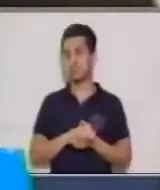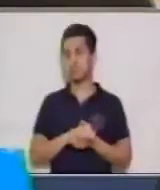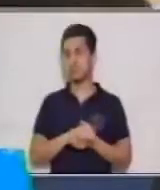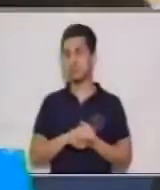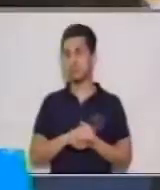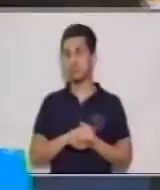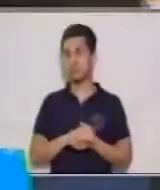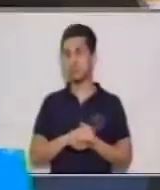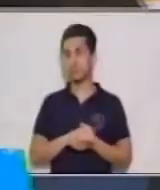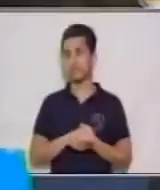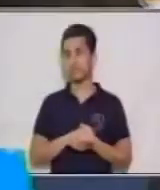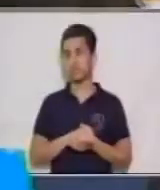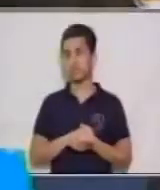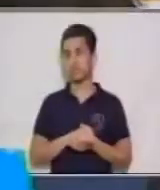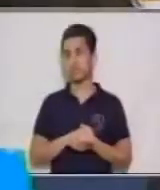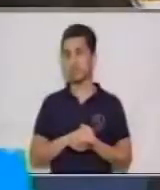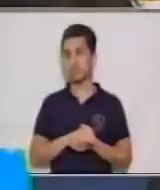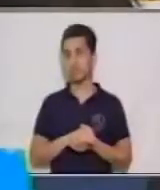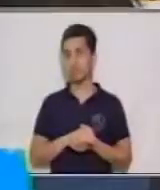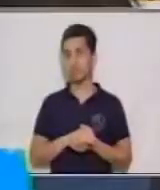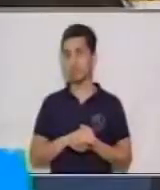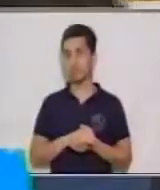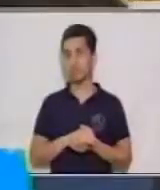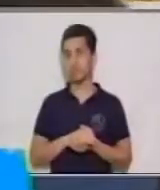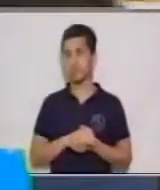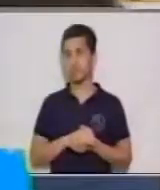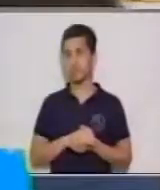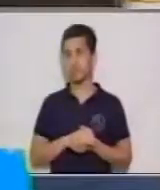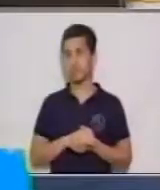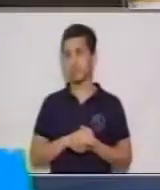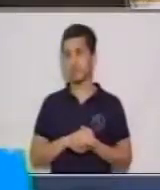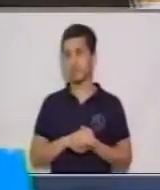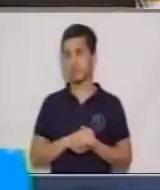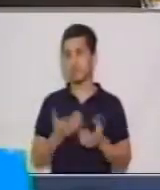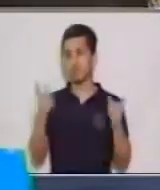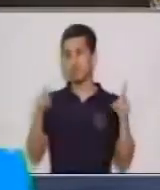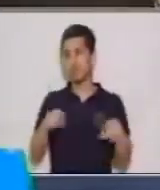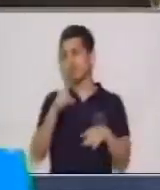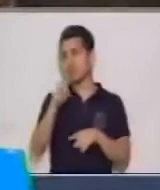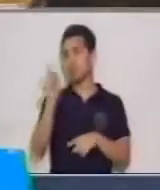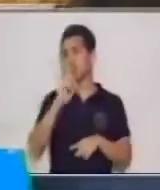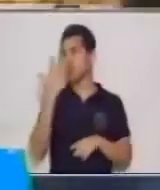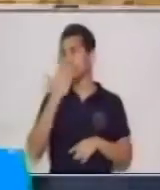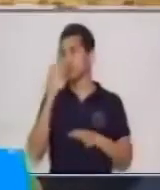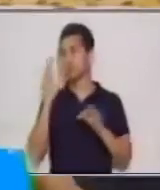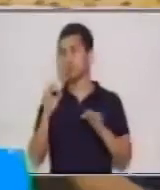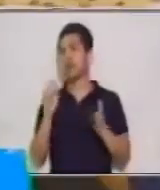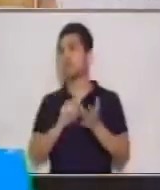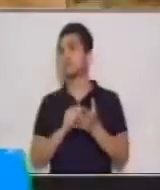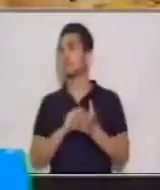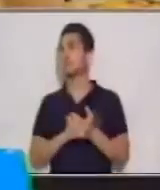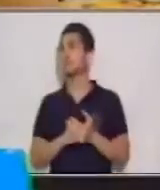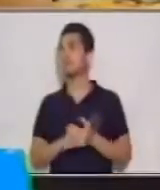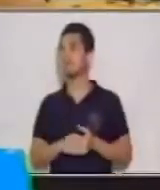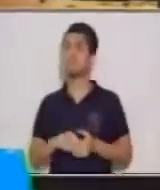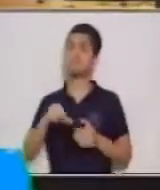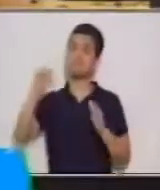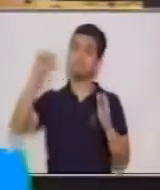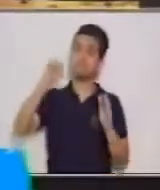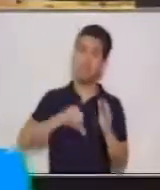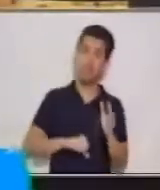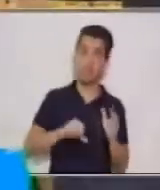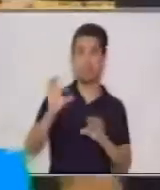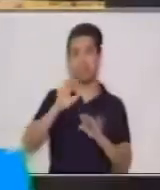¿Qué más te puede suceder si no estudias para un examen en la escuela? Cuando no estudias, obtienes bajas